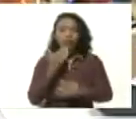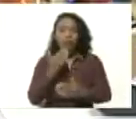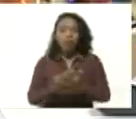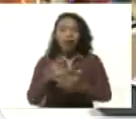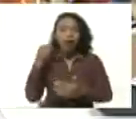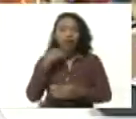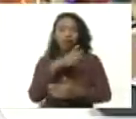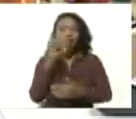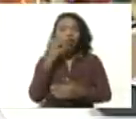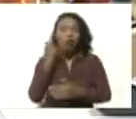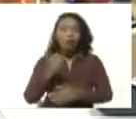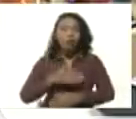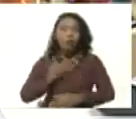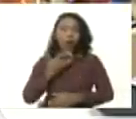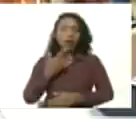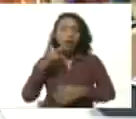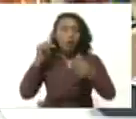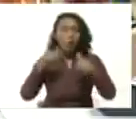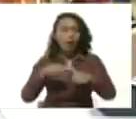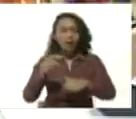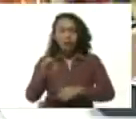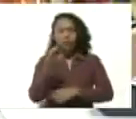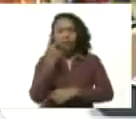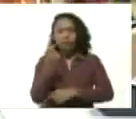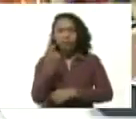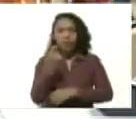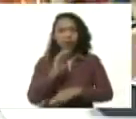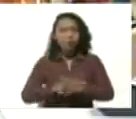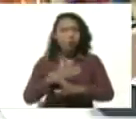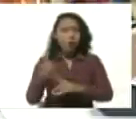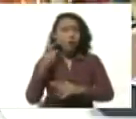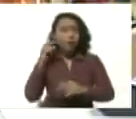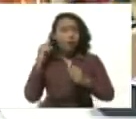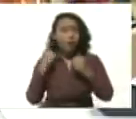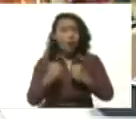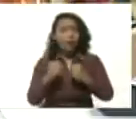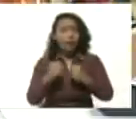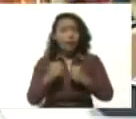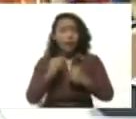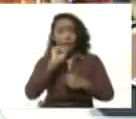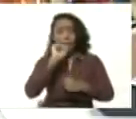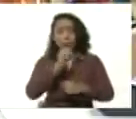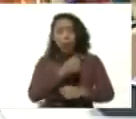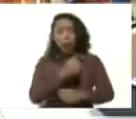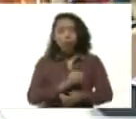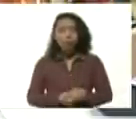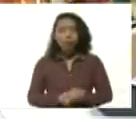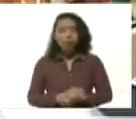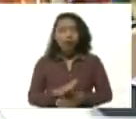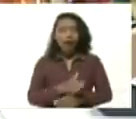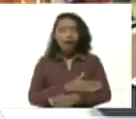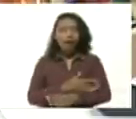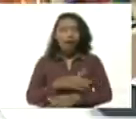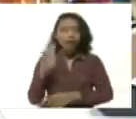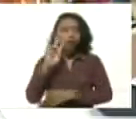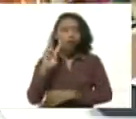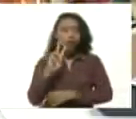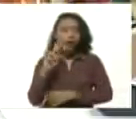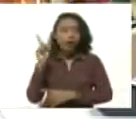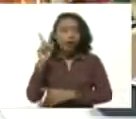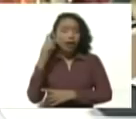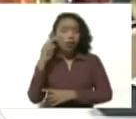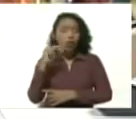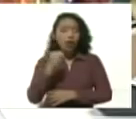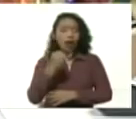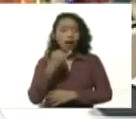Duque sería posible, ni hoy ni nunca, porque es un extremista, es un fanático antivenezolano, es un nazi.